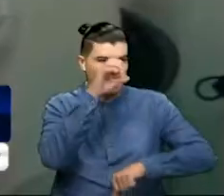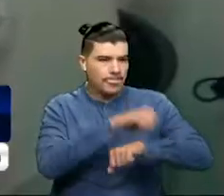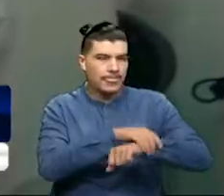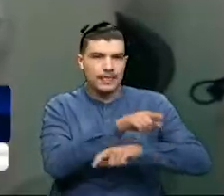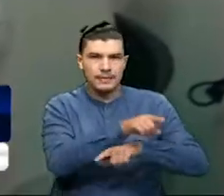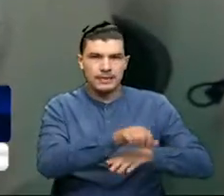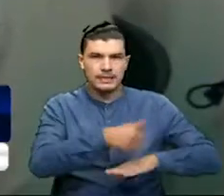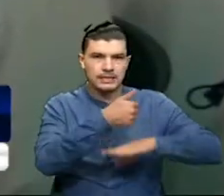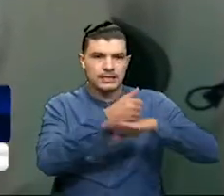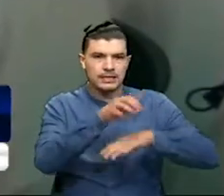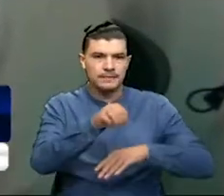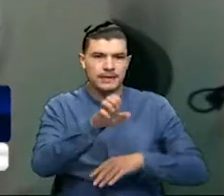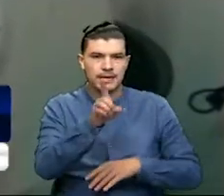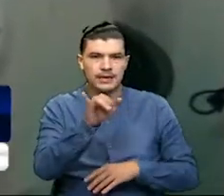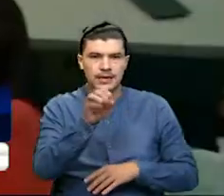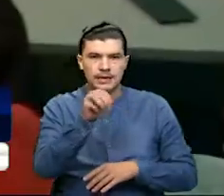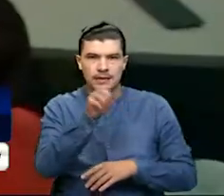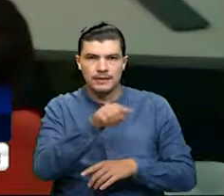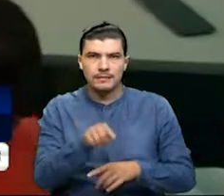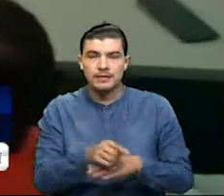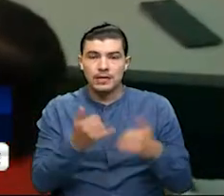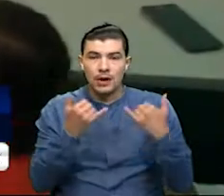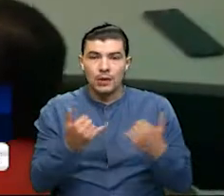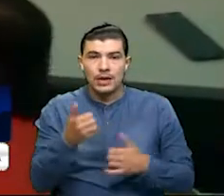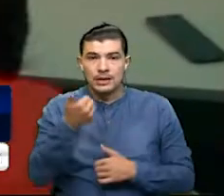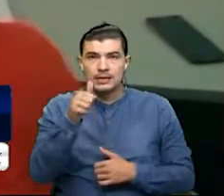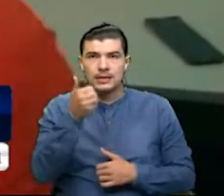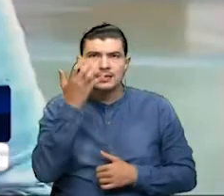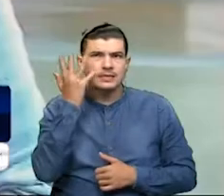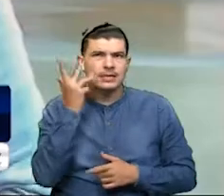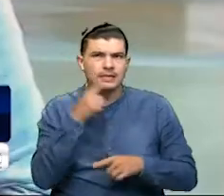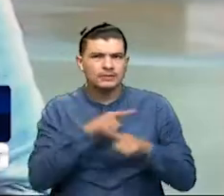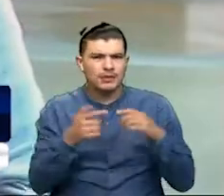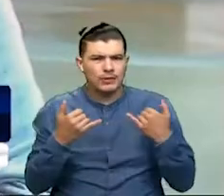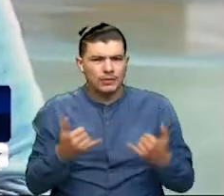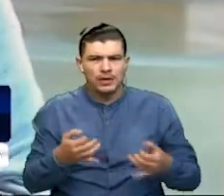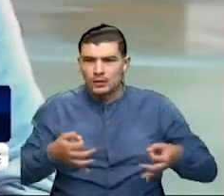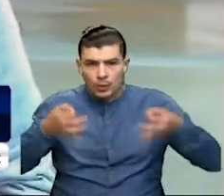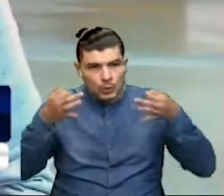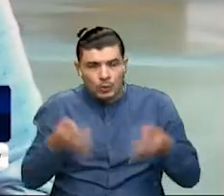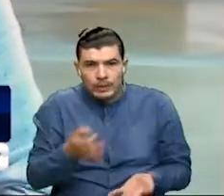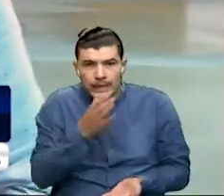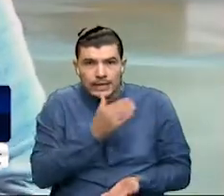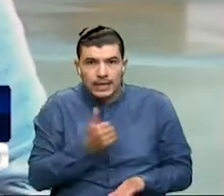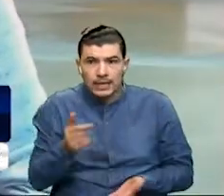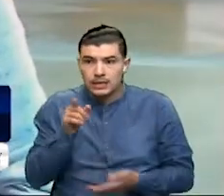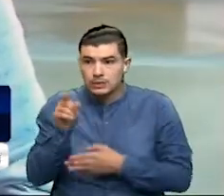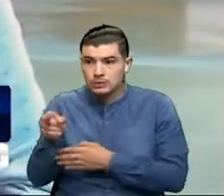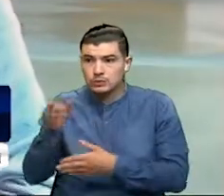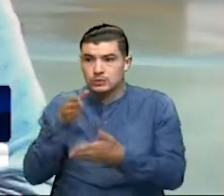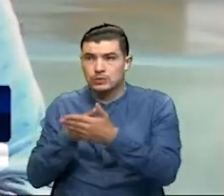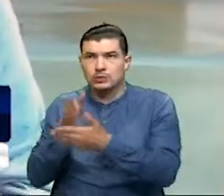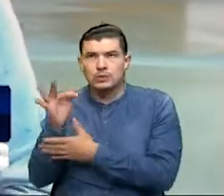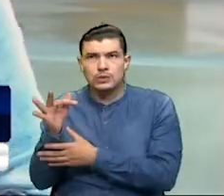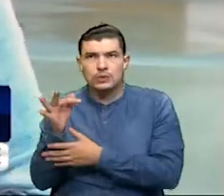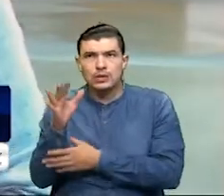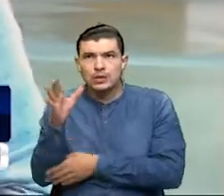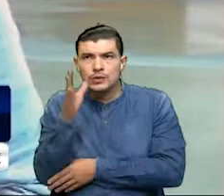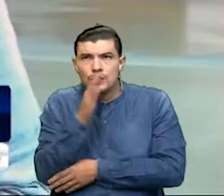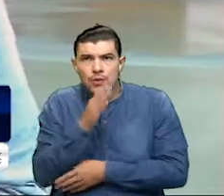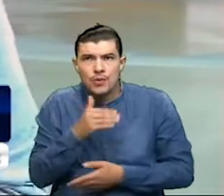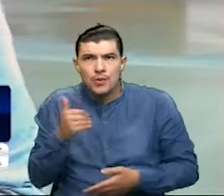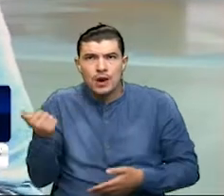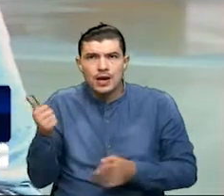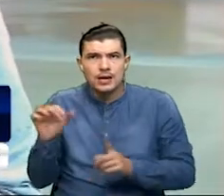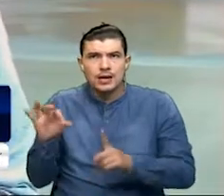Medimás y otro funcionario a 10 días, pero aún no se hace cumplir. Si el mecanismo de la tutela no es